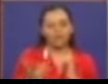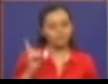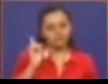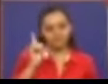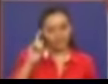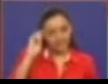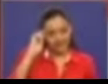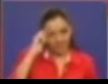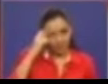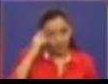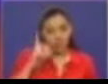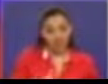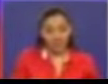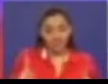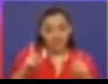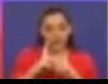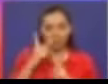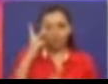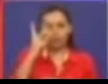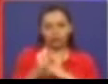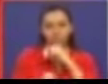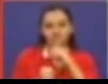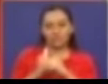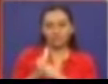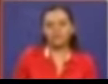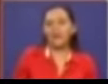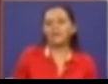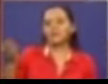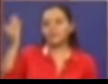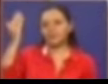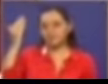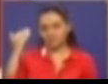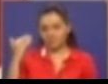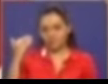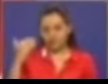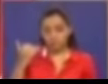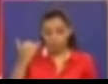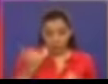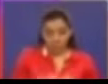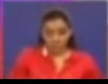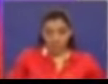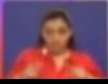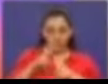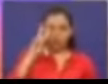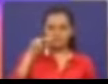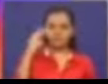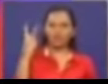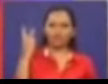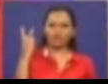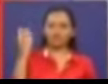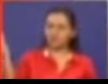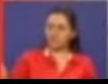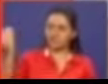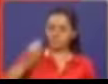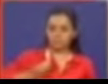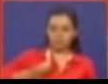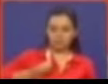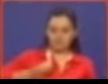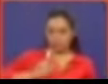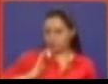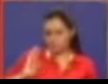Recuerden que son datos de 2 años anteriores. Todavía son los datos que recibimos de gobiernos anteriores al nuestro.